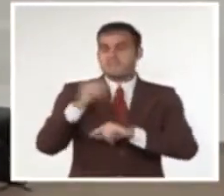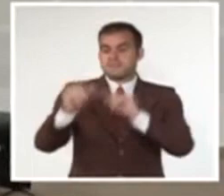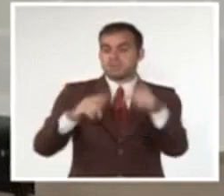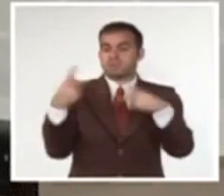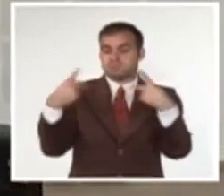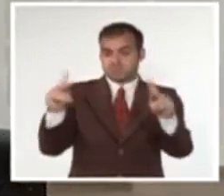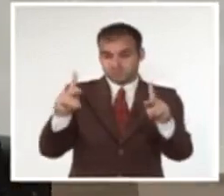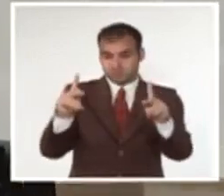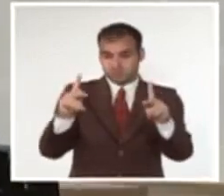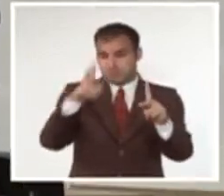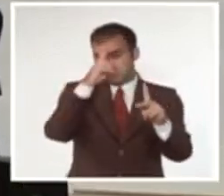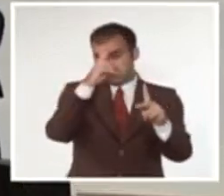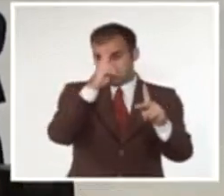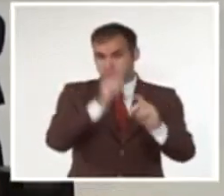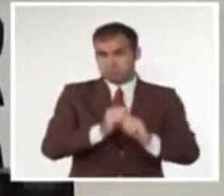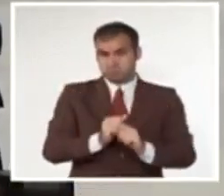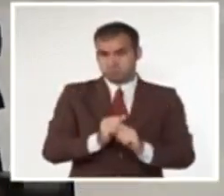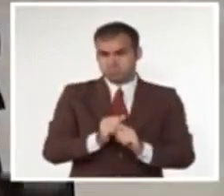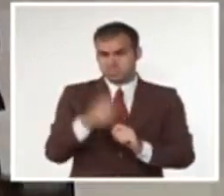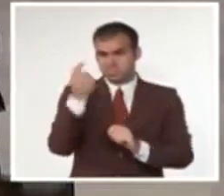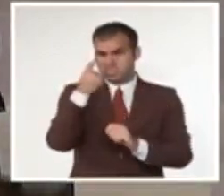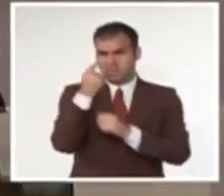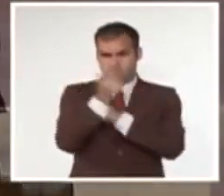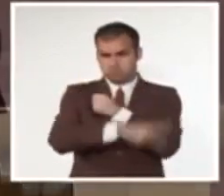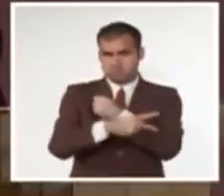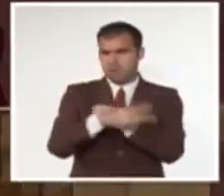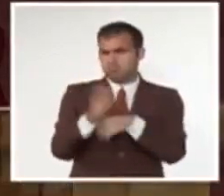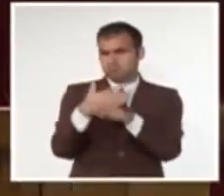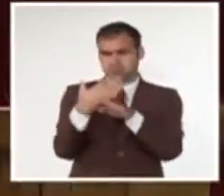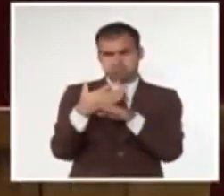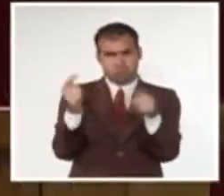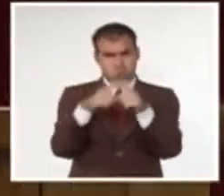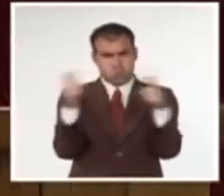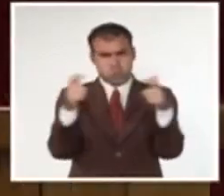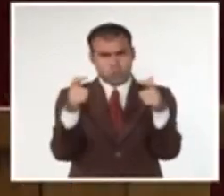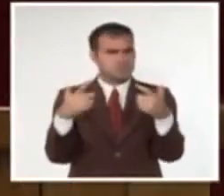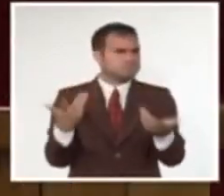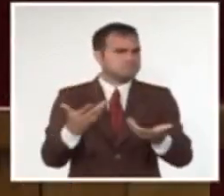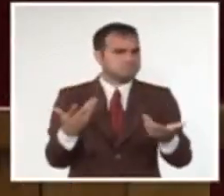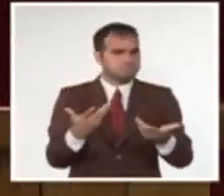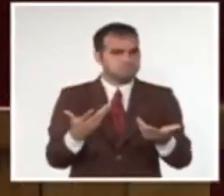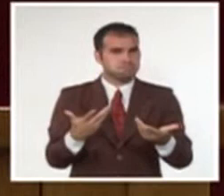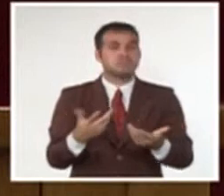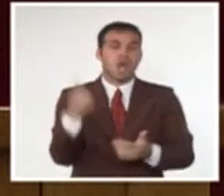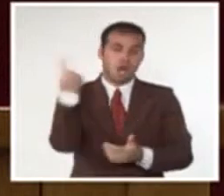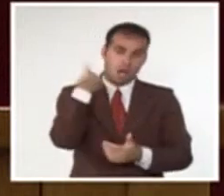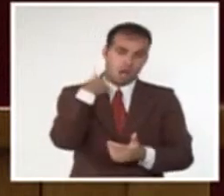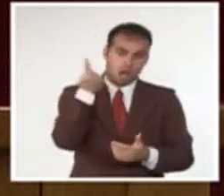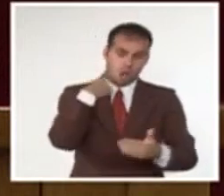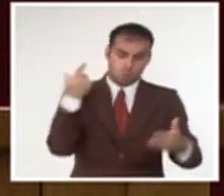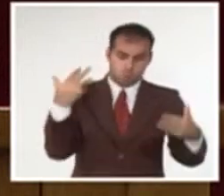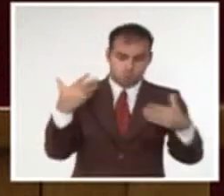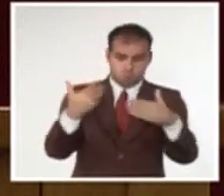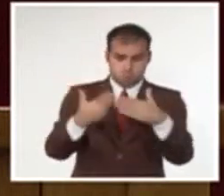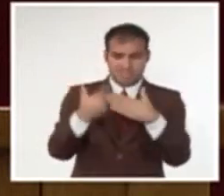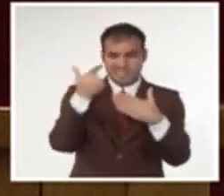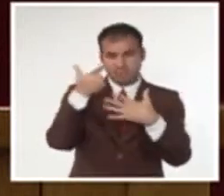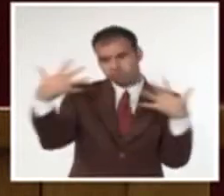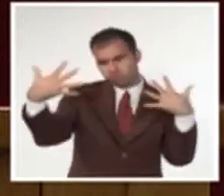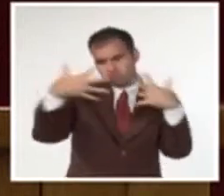profesionales cubanos en casi todos los continentes se traducen al cabo de varias décadas en lazos